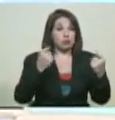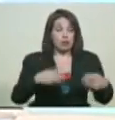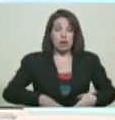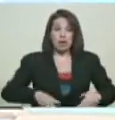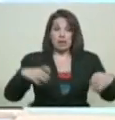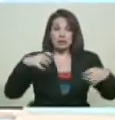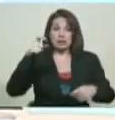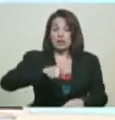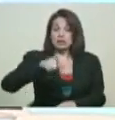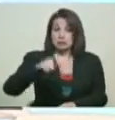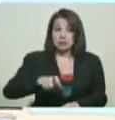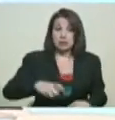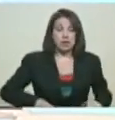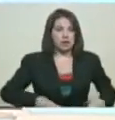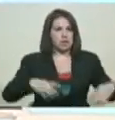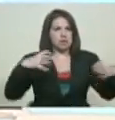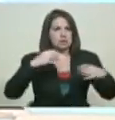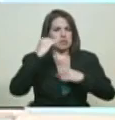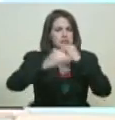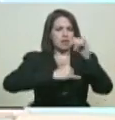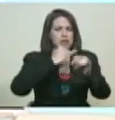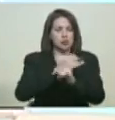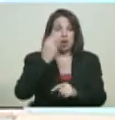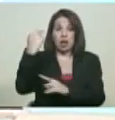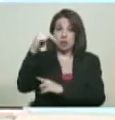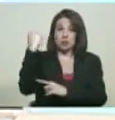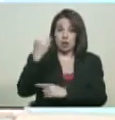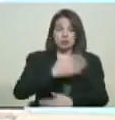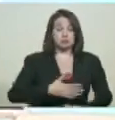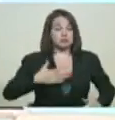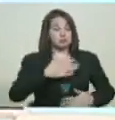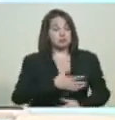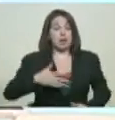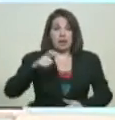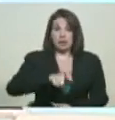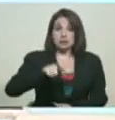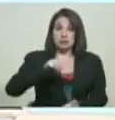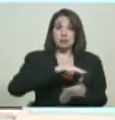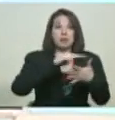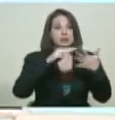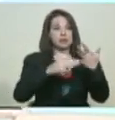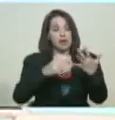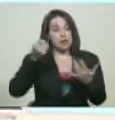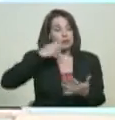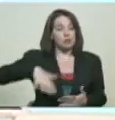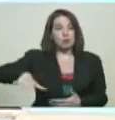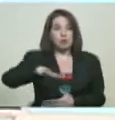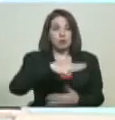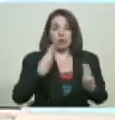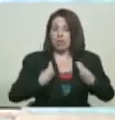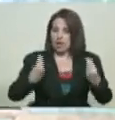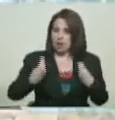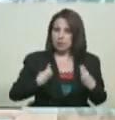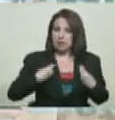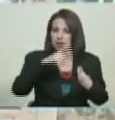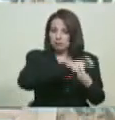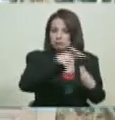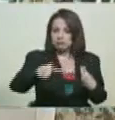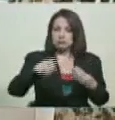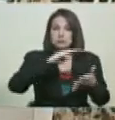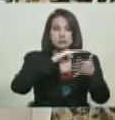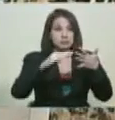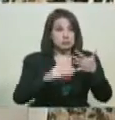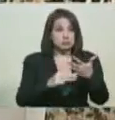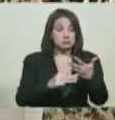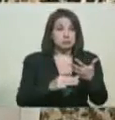riqueza nacional internacional y satisfacción de las necesidades materiales de nuestro pueblo de la vida material de nuestro pueblo del